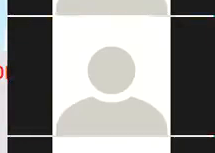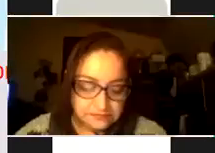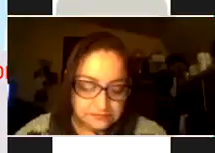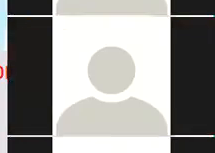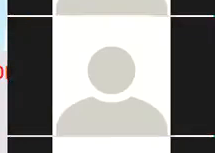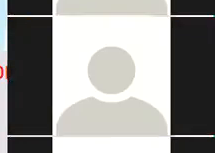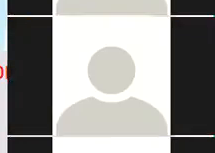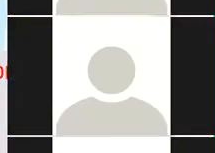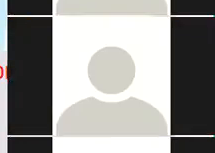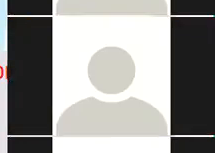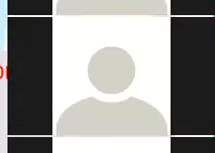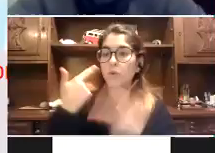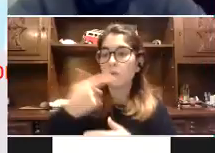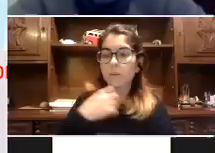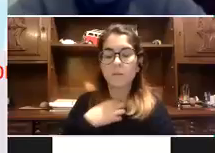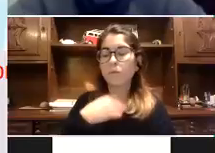No, yo nunca la había visto.